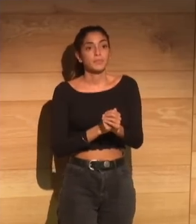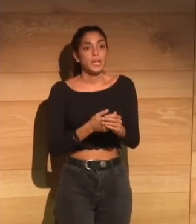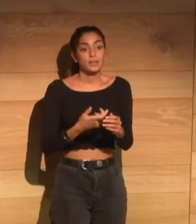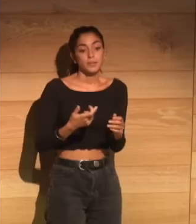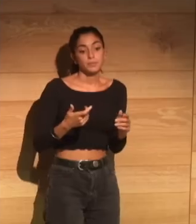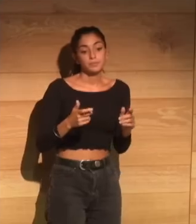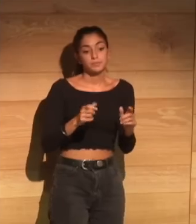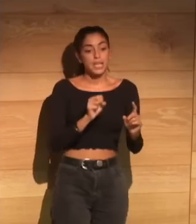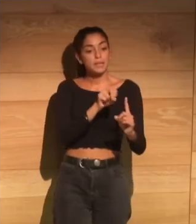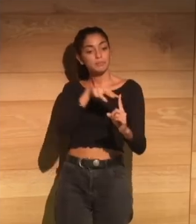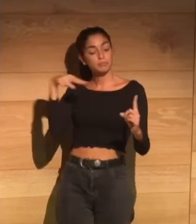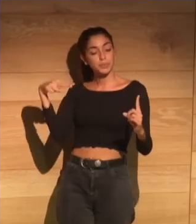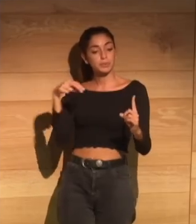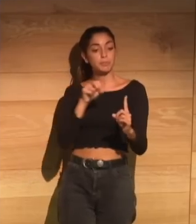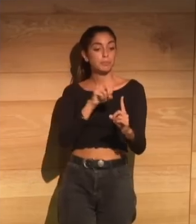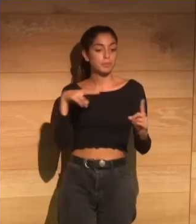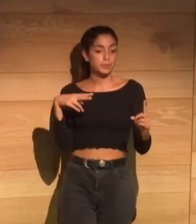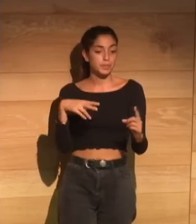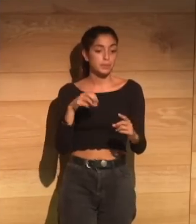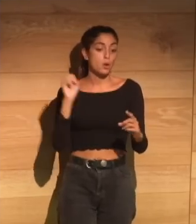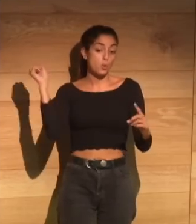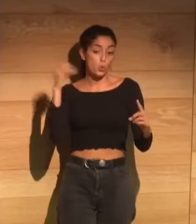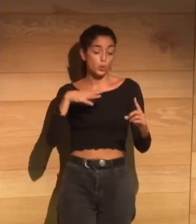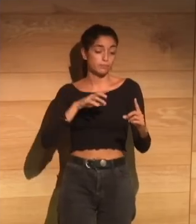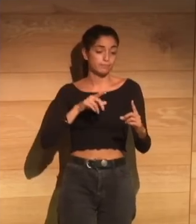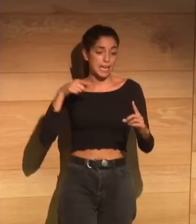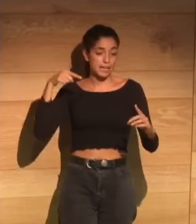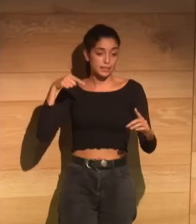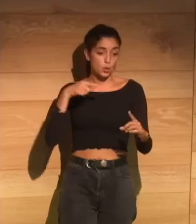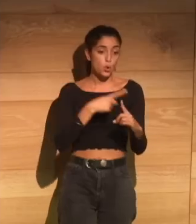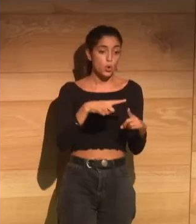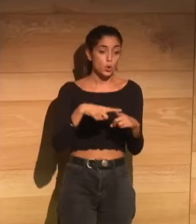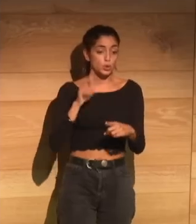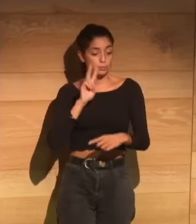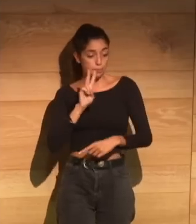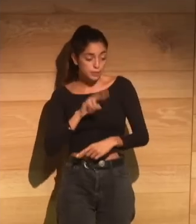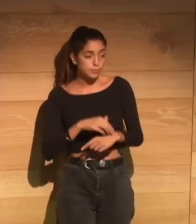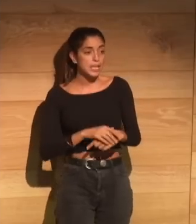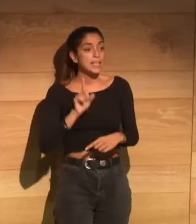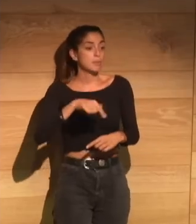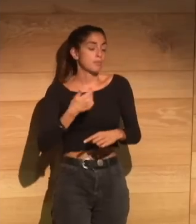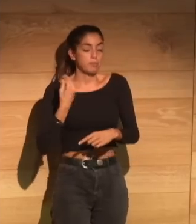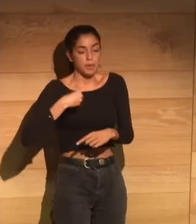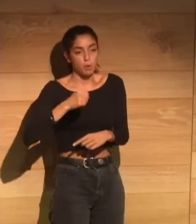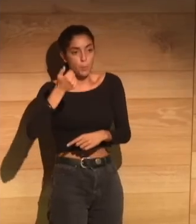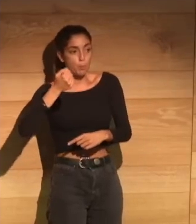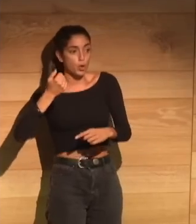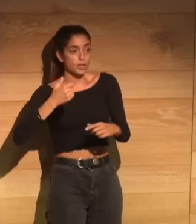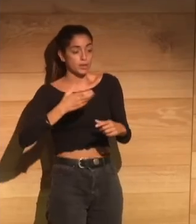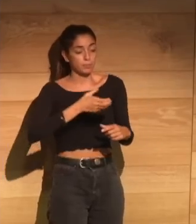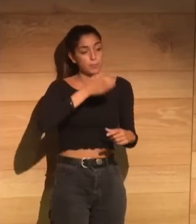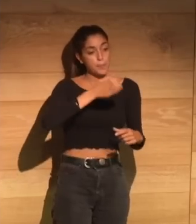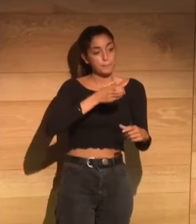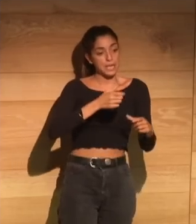sobre principios ópticos. Sí, lo de meter un boli en un vaso de agua que se ve roto, ¿no? Lo de meter un boli en un vaso de agua, efectivamente. Yo voy muy a lo